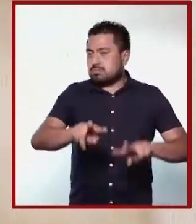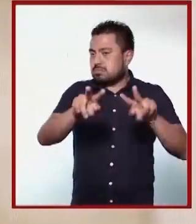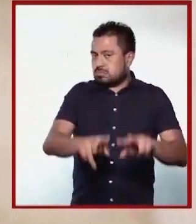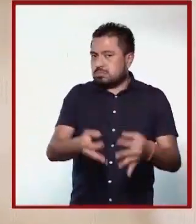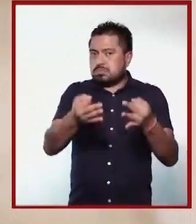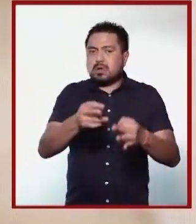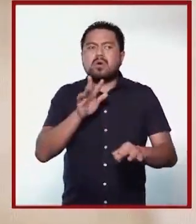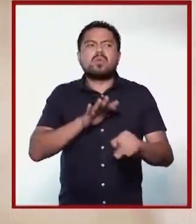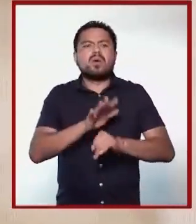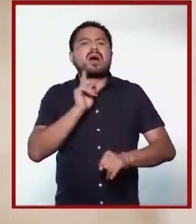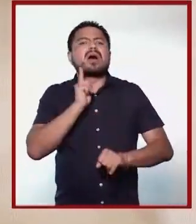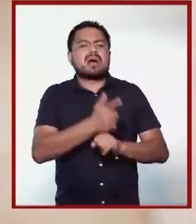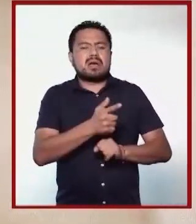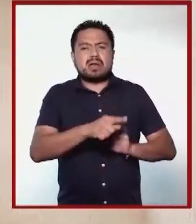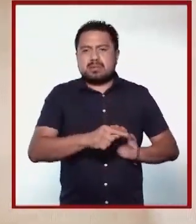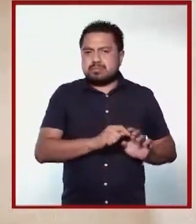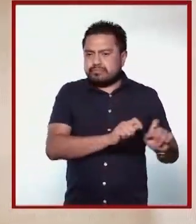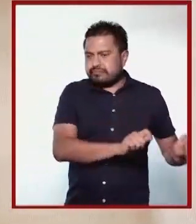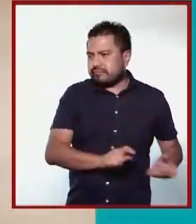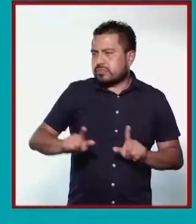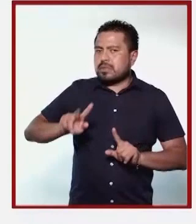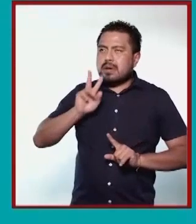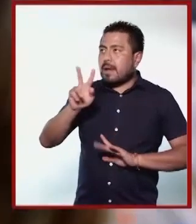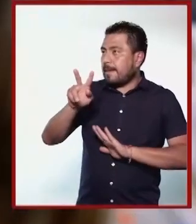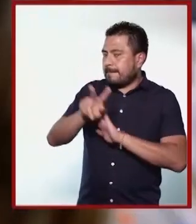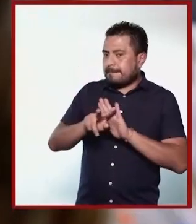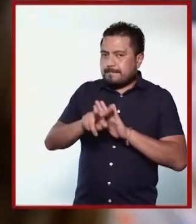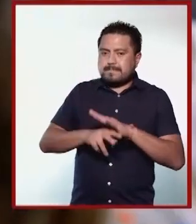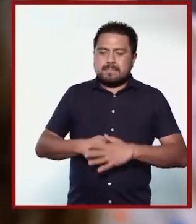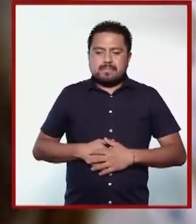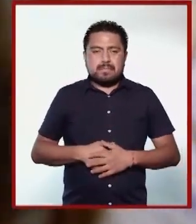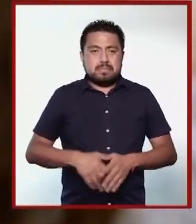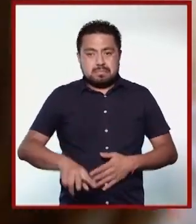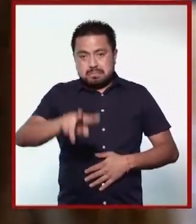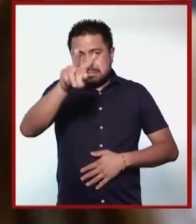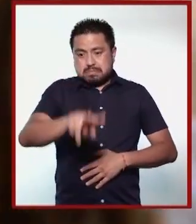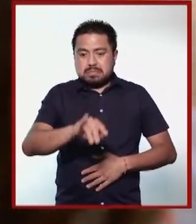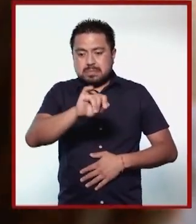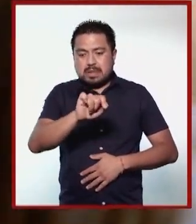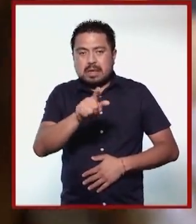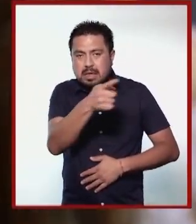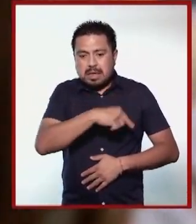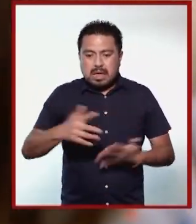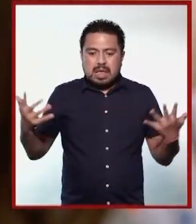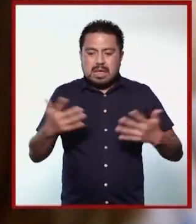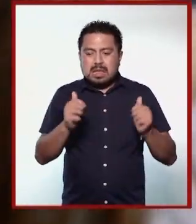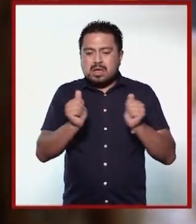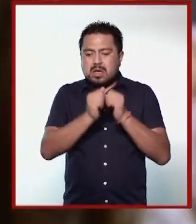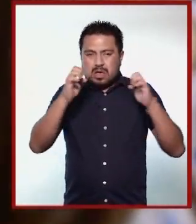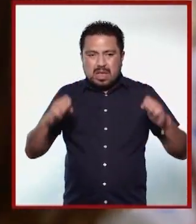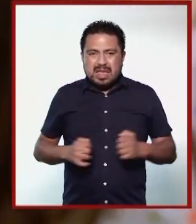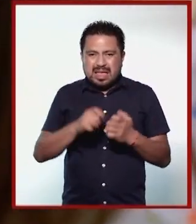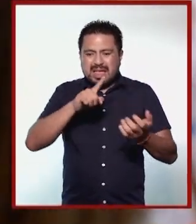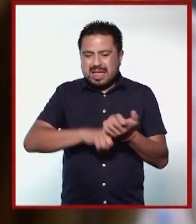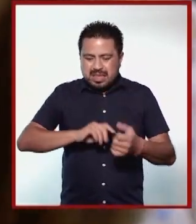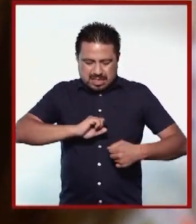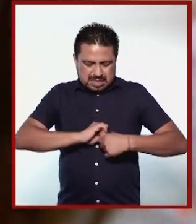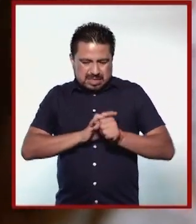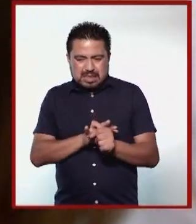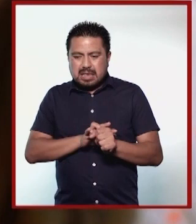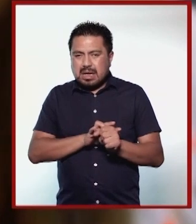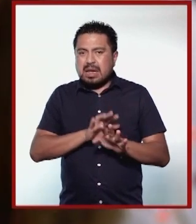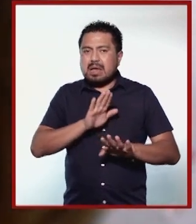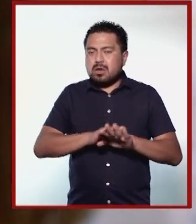¿Quieres ver cuáles? Veamos la siguiente cápsula de video. Es verdad que las medidas tomadas a causa de la pandemia por COVID-19